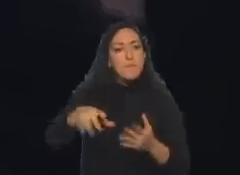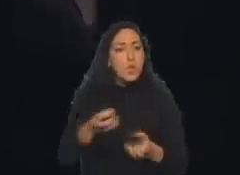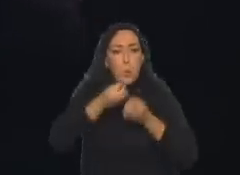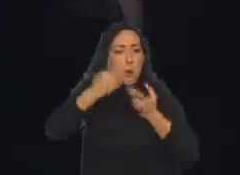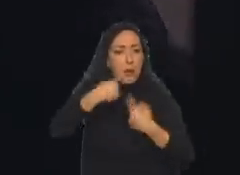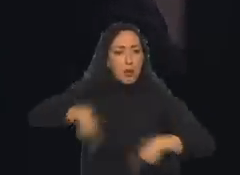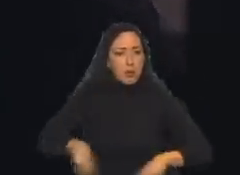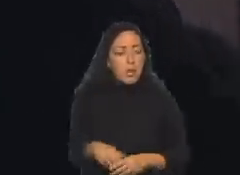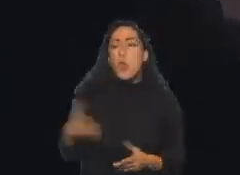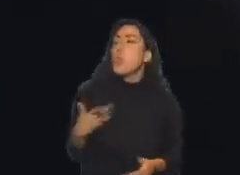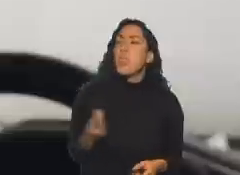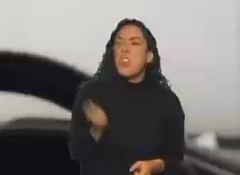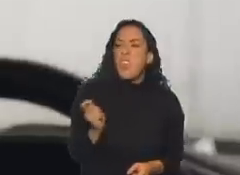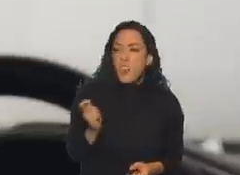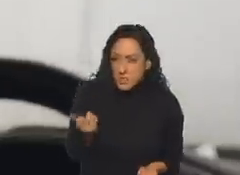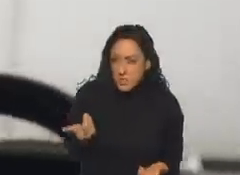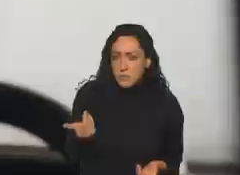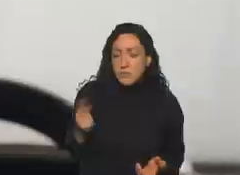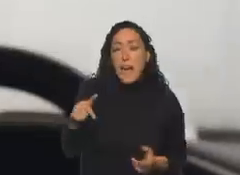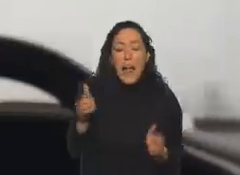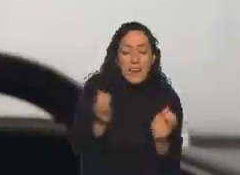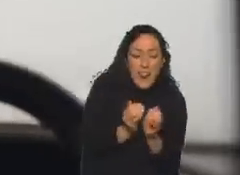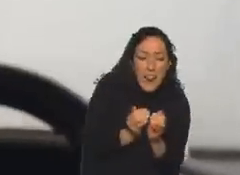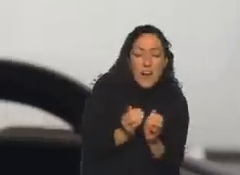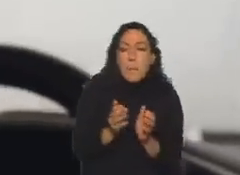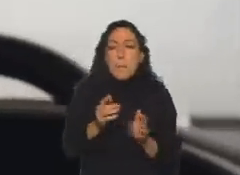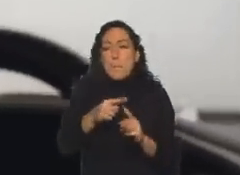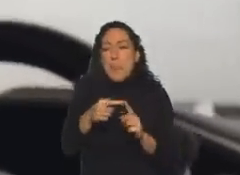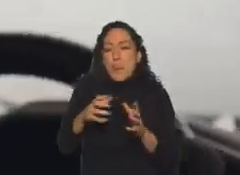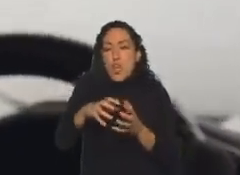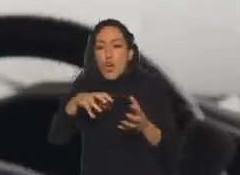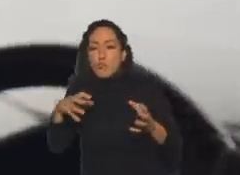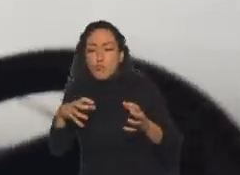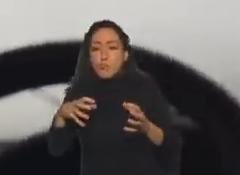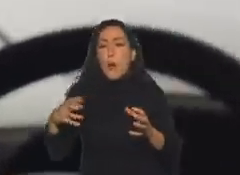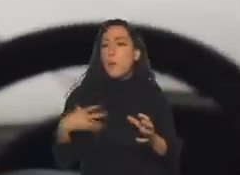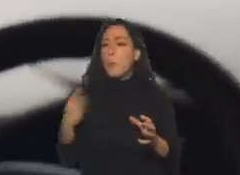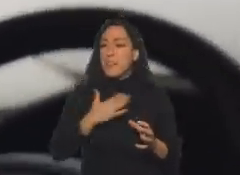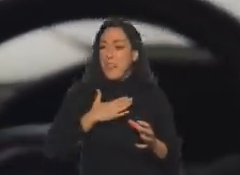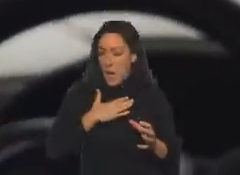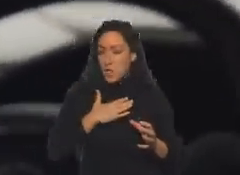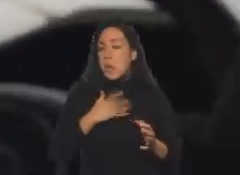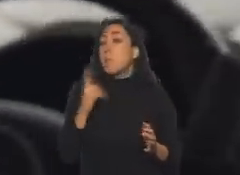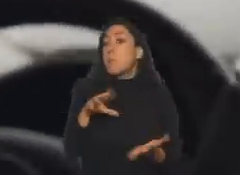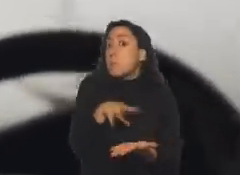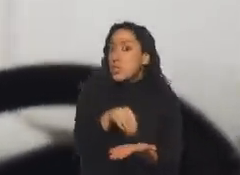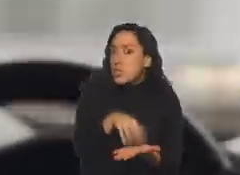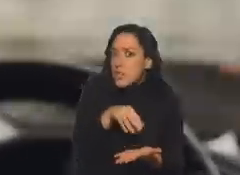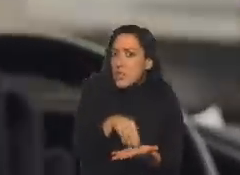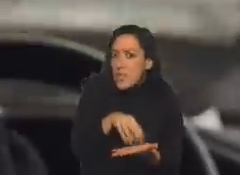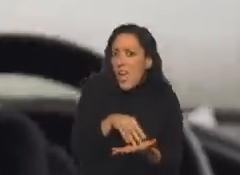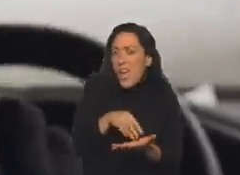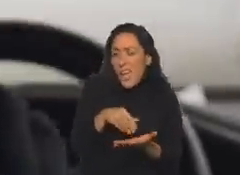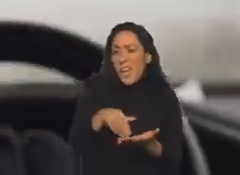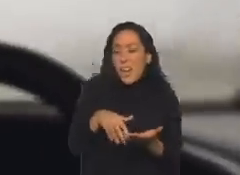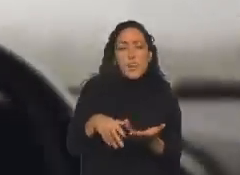¿Y quiénes son los dueños de estos campos? Acá hay pequeños y medianos propietarios. Claro. Pero De todas maneras, la tierra se fue concentrando cada vez más. Cada